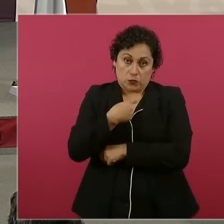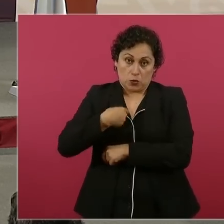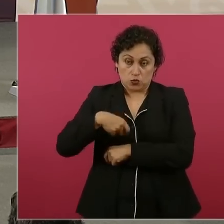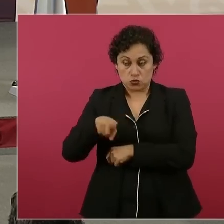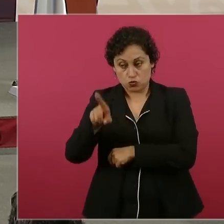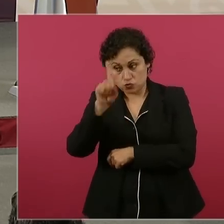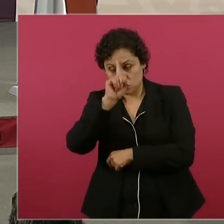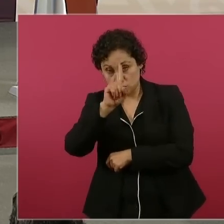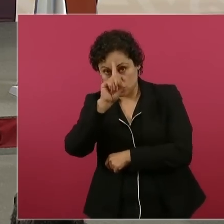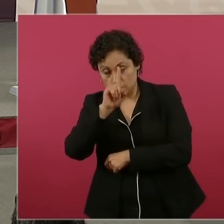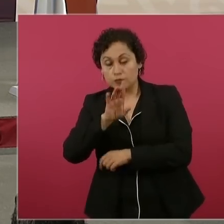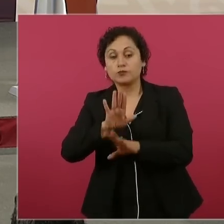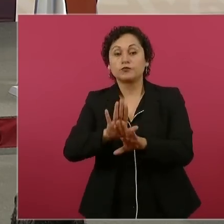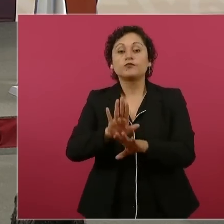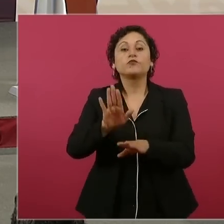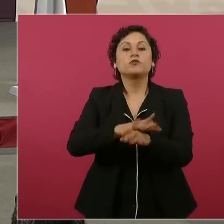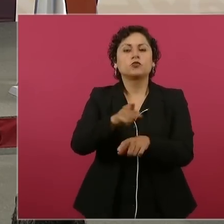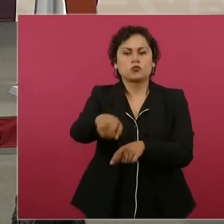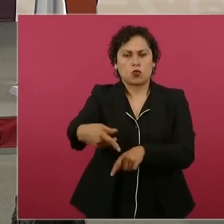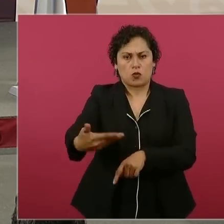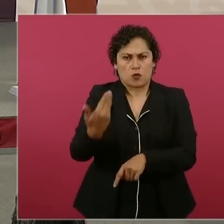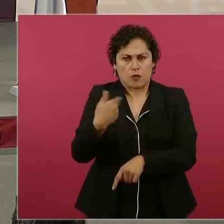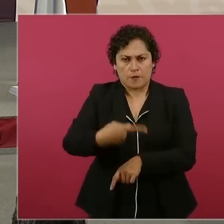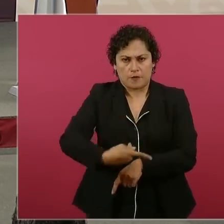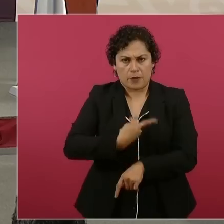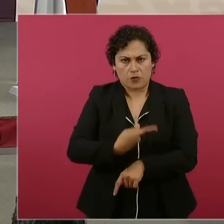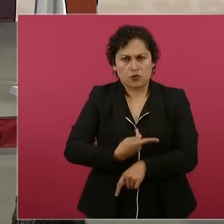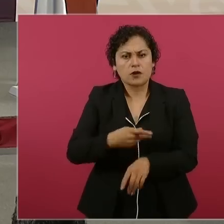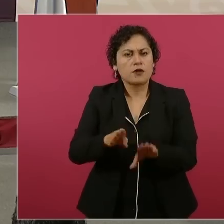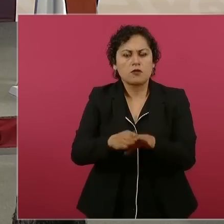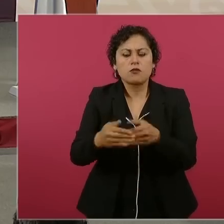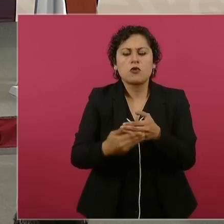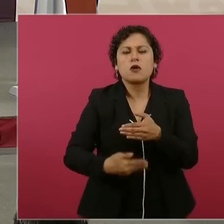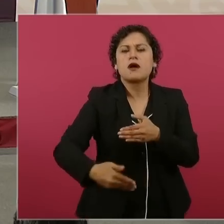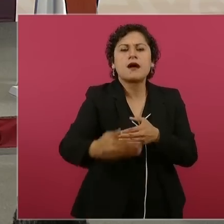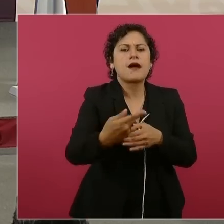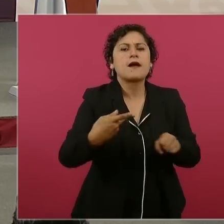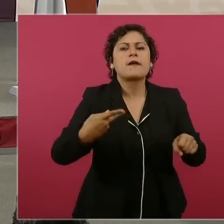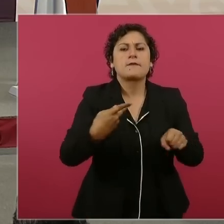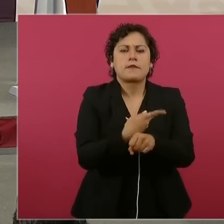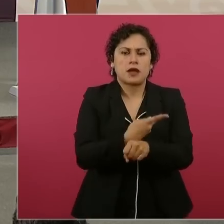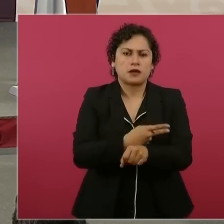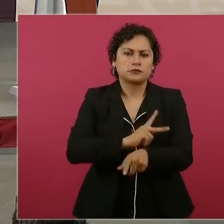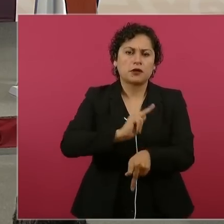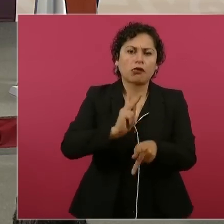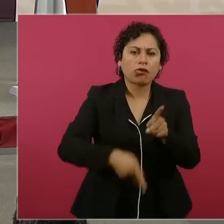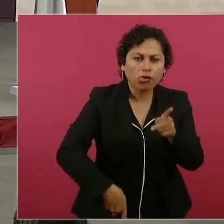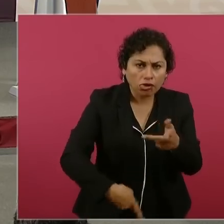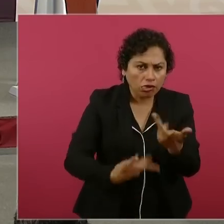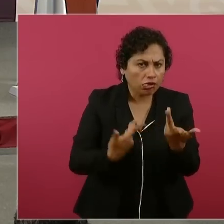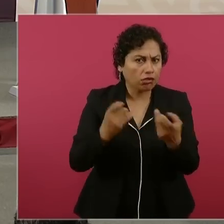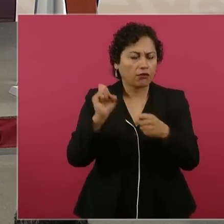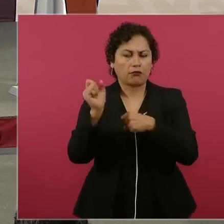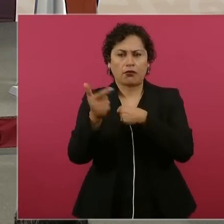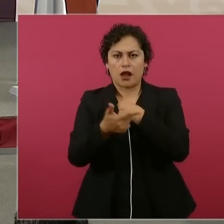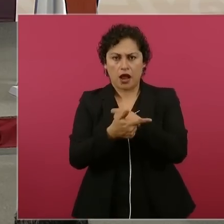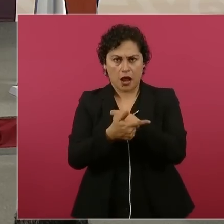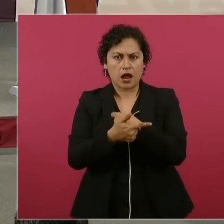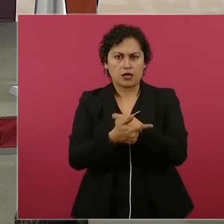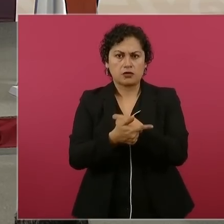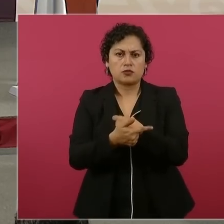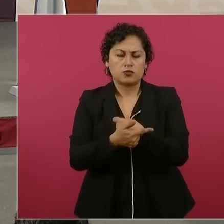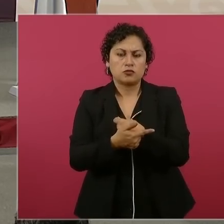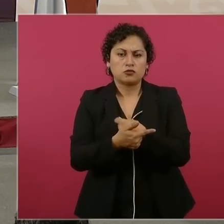qué se tiene que hacer hacia adelante o qué va a quedar pendiente o